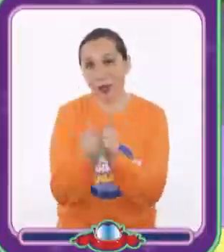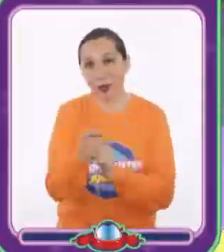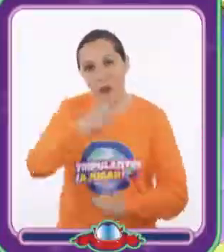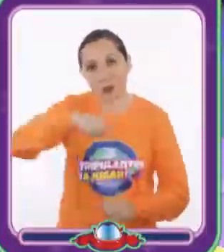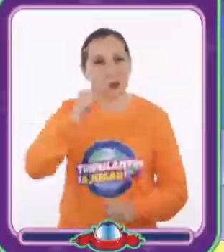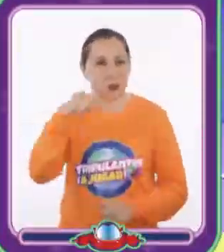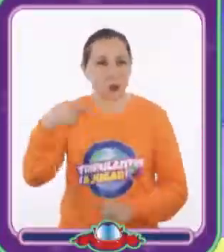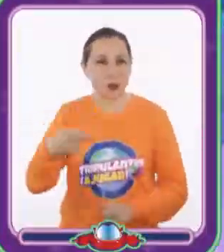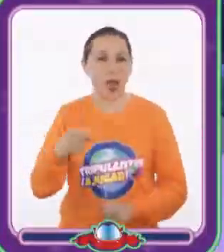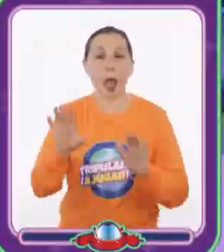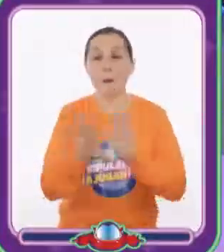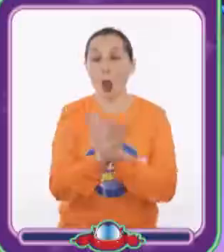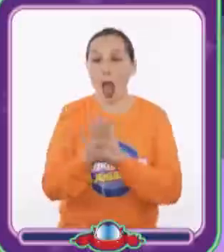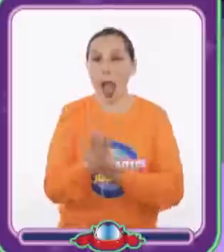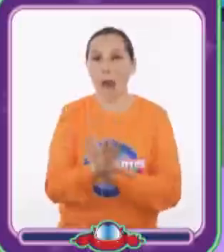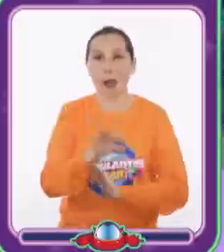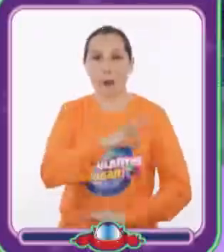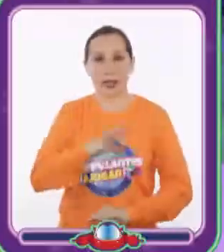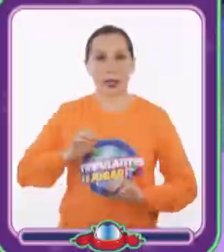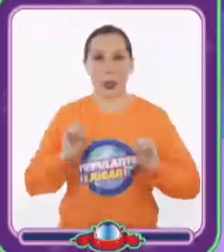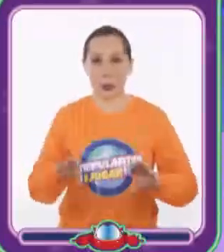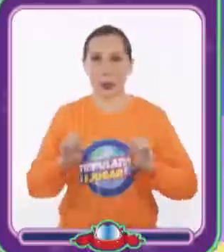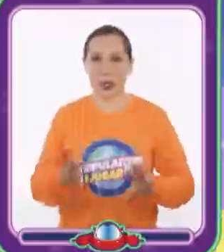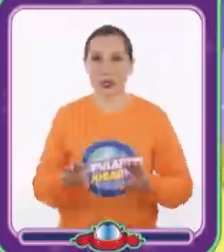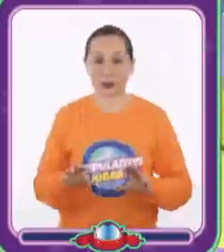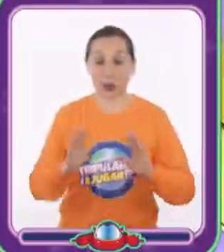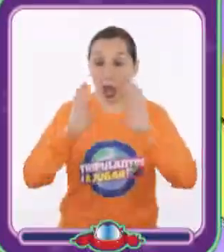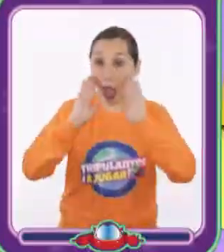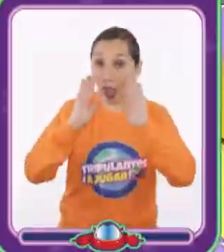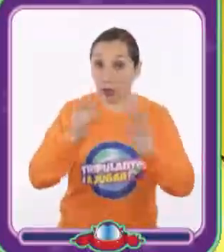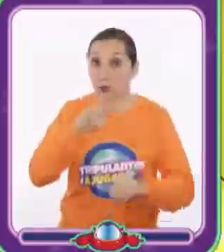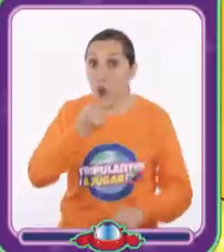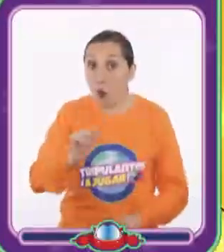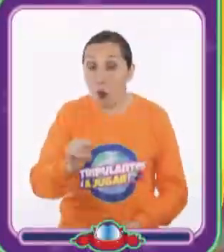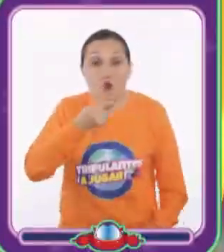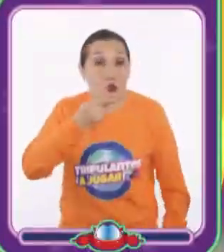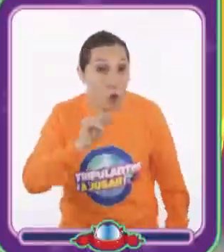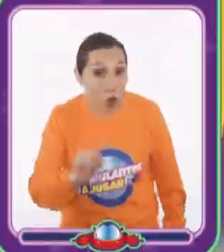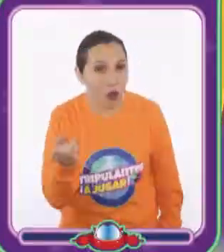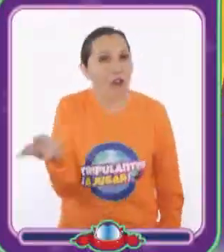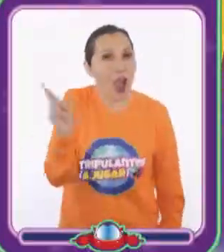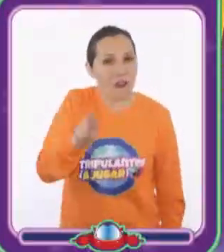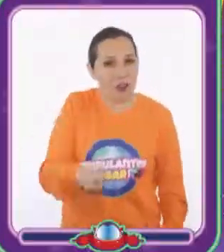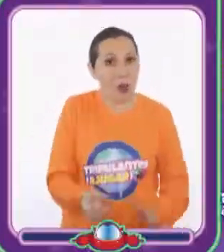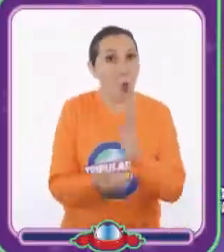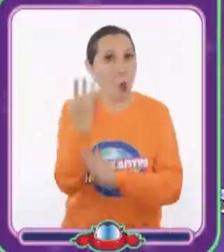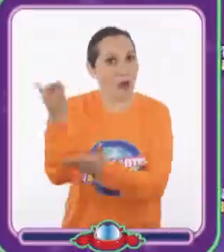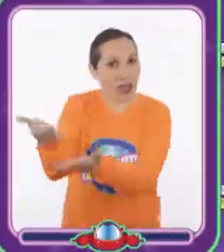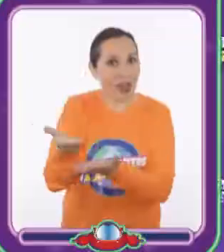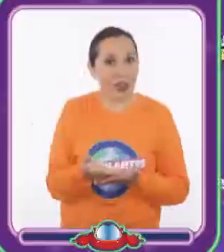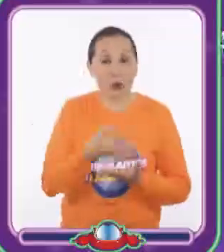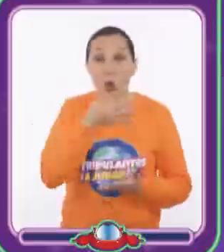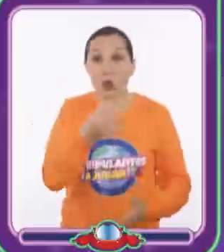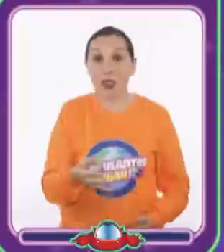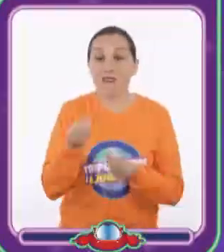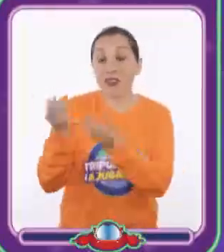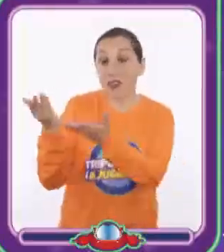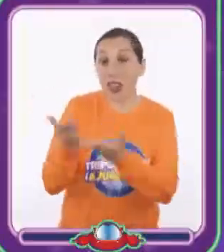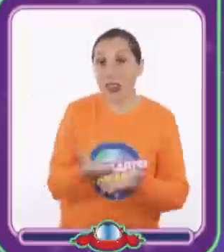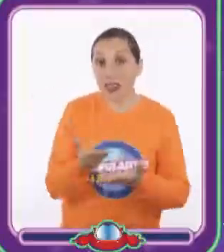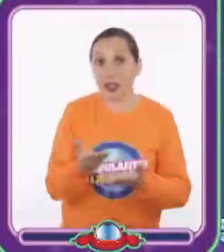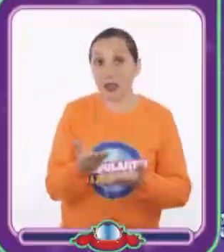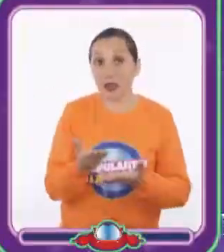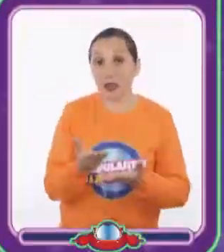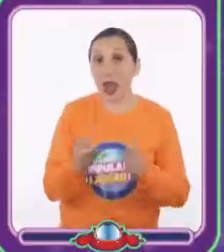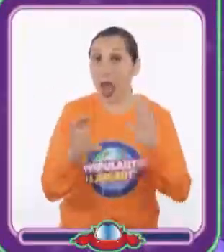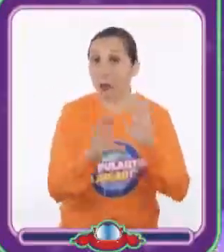por estar con nosotros cada día en este programa del Ministerio de Educación. Pongan atención porque pronto, muy pronto, volveremos con una nueva invitación cuando les diga